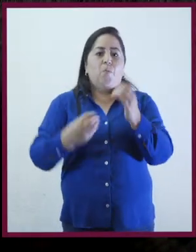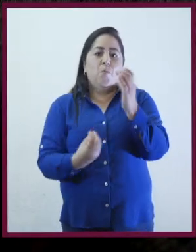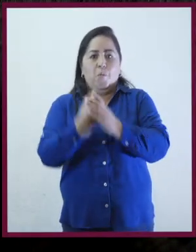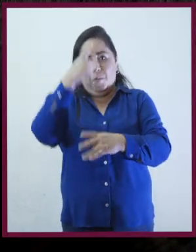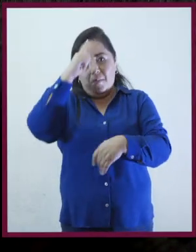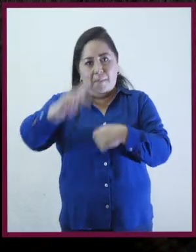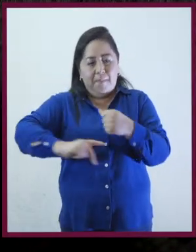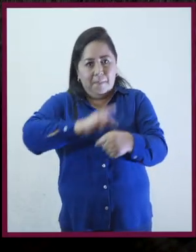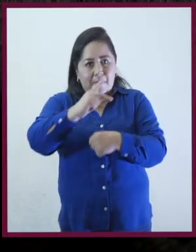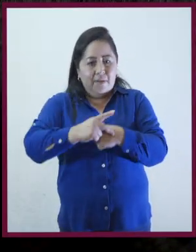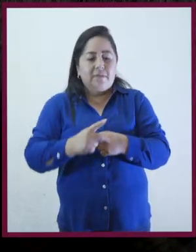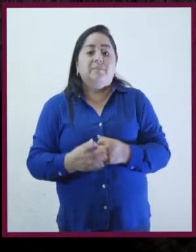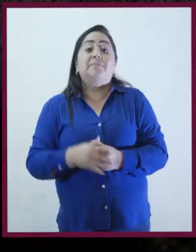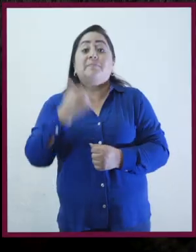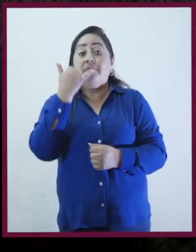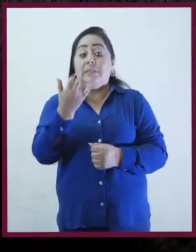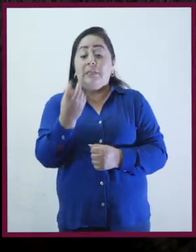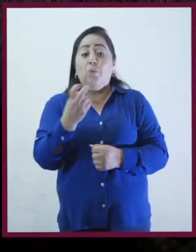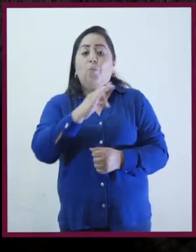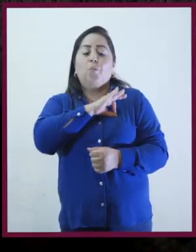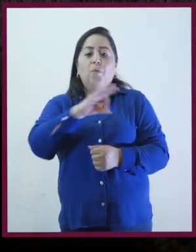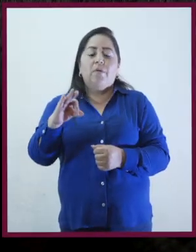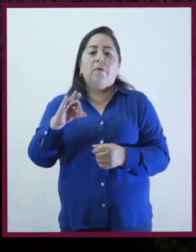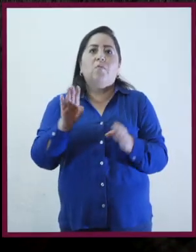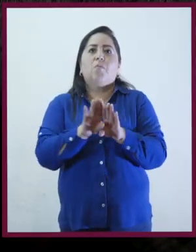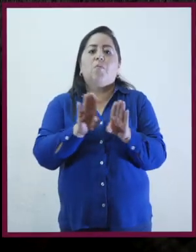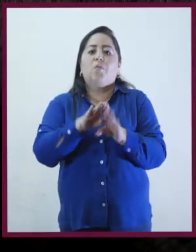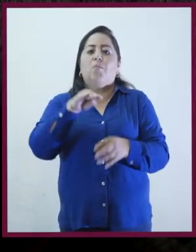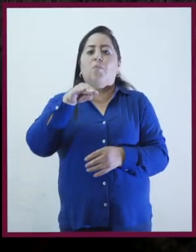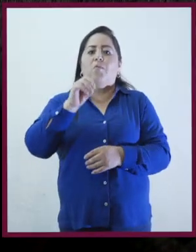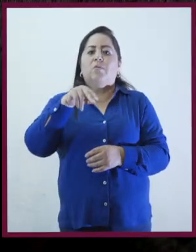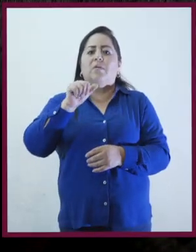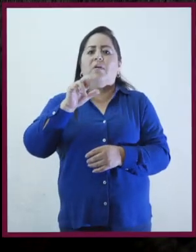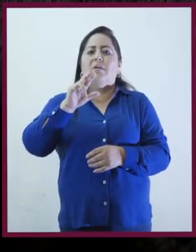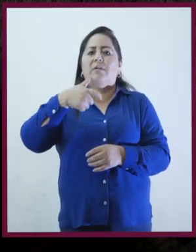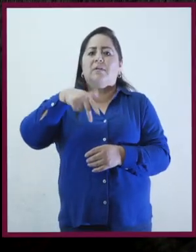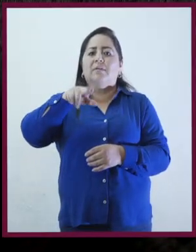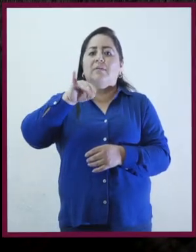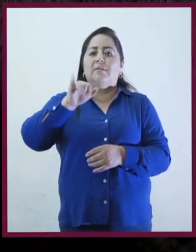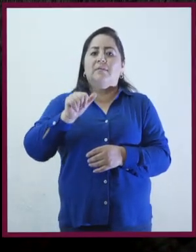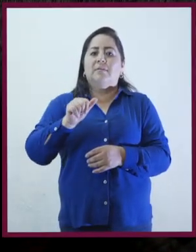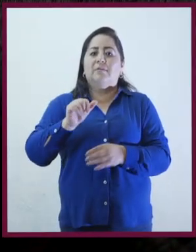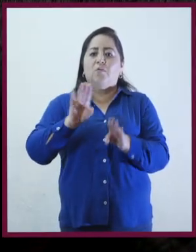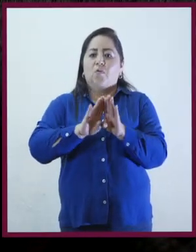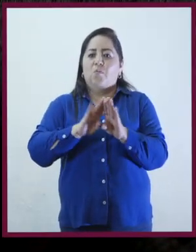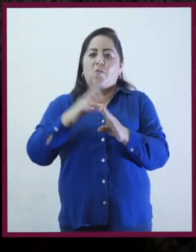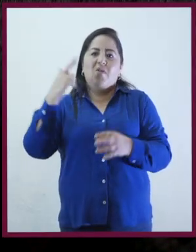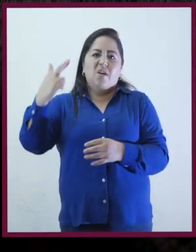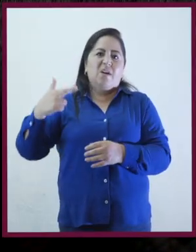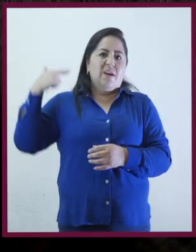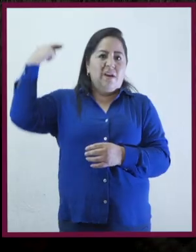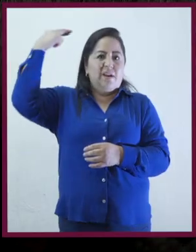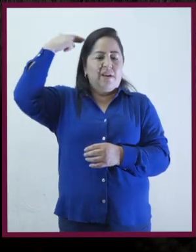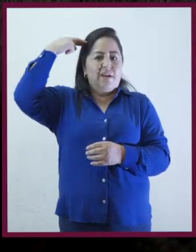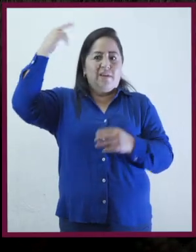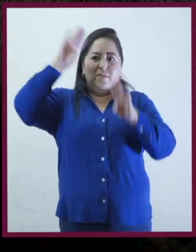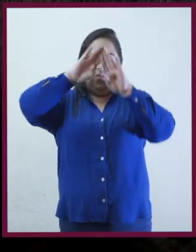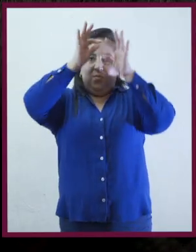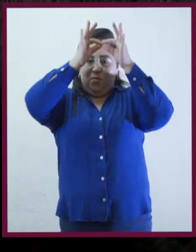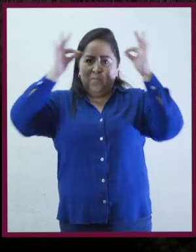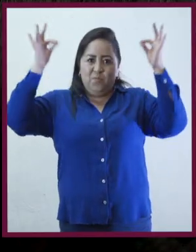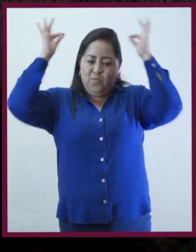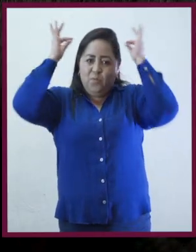el país, y que eso podía hacerse en una monarquía, porque la monarquía congelaba la política. Ya no iba a